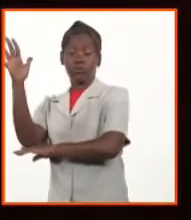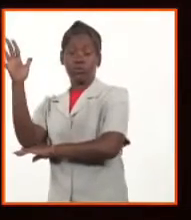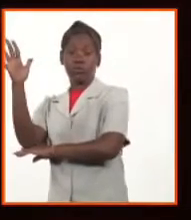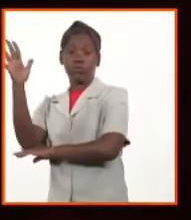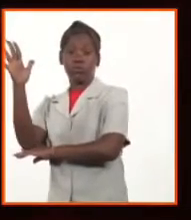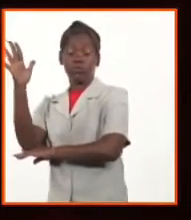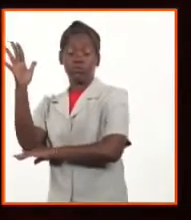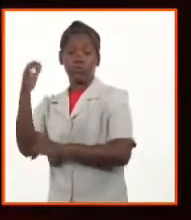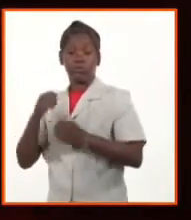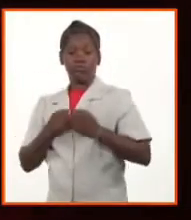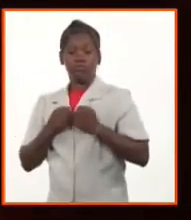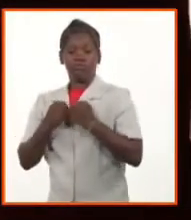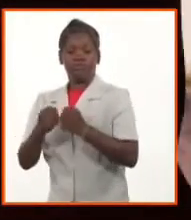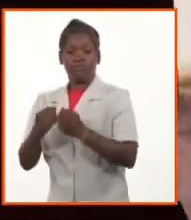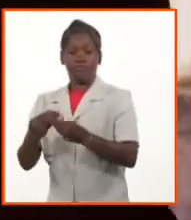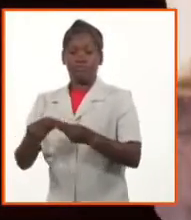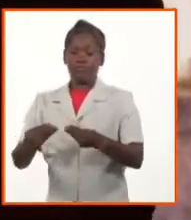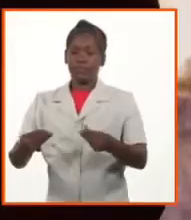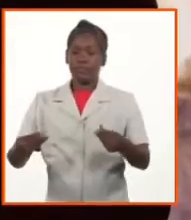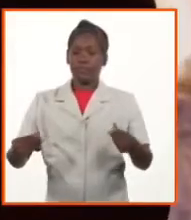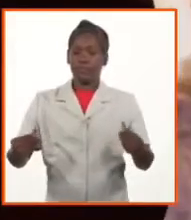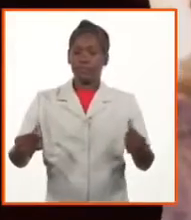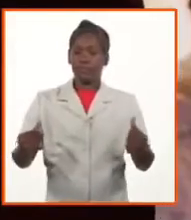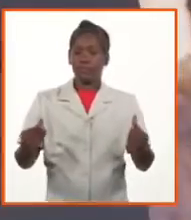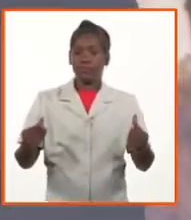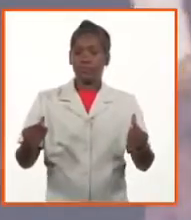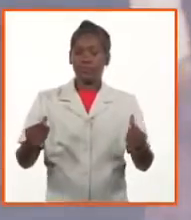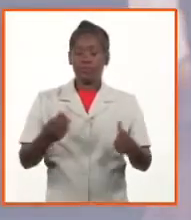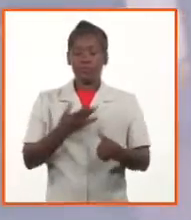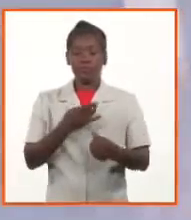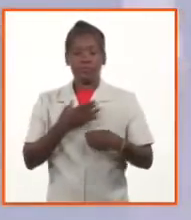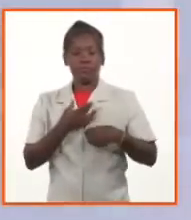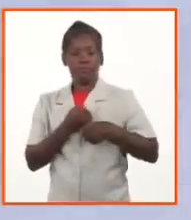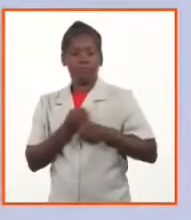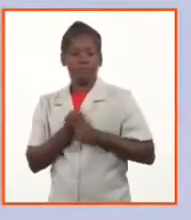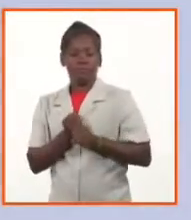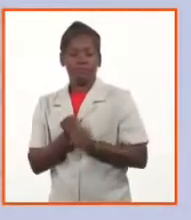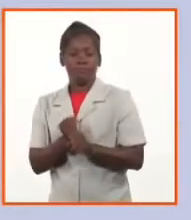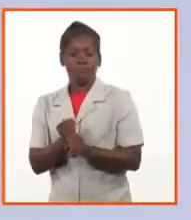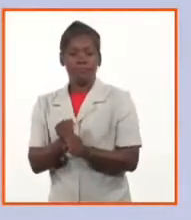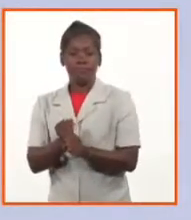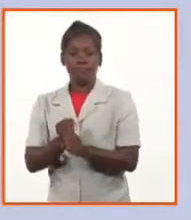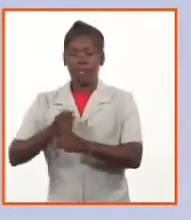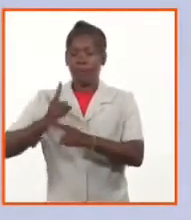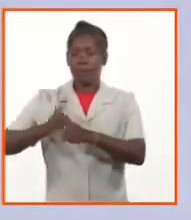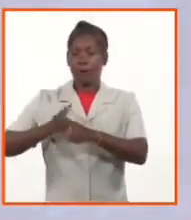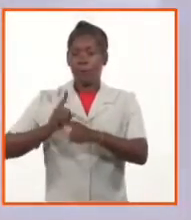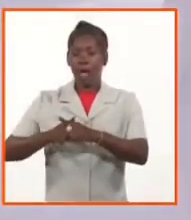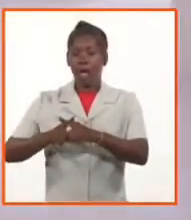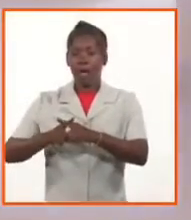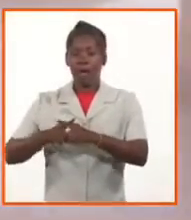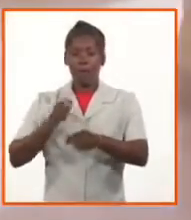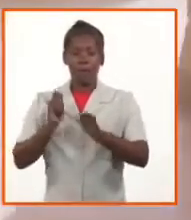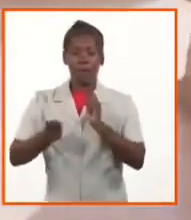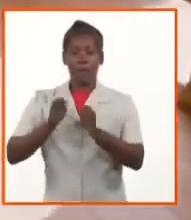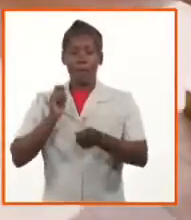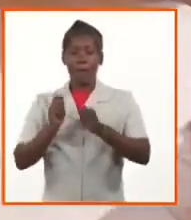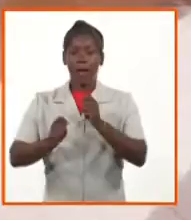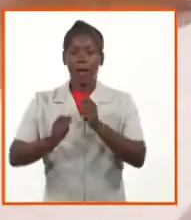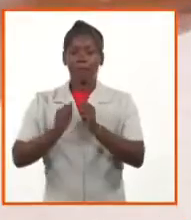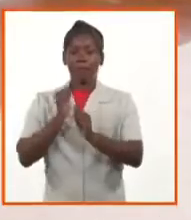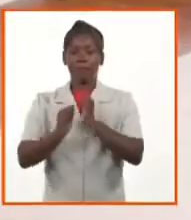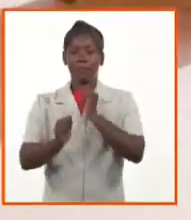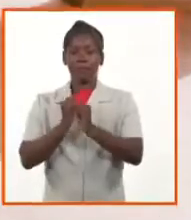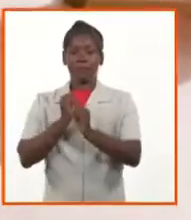Tierra, tierra ajena sin esperanza de ser mía, güiro y son, maraca y clave, crudo padecer